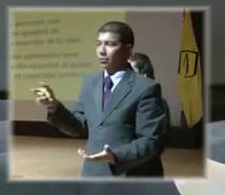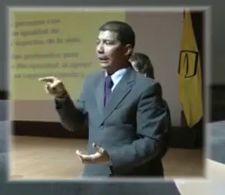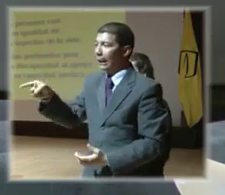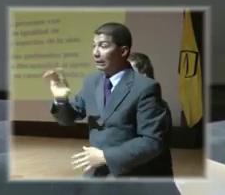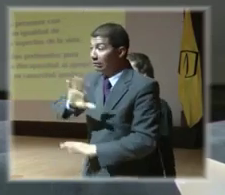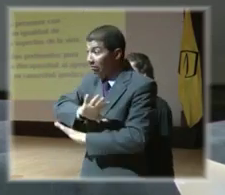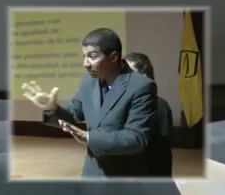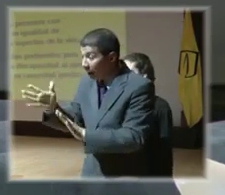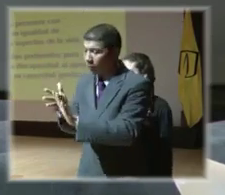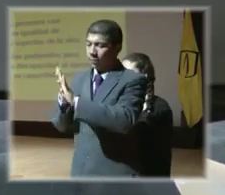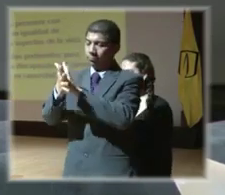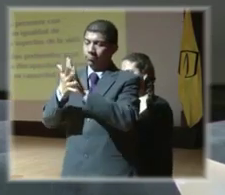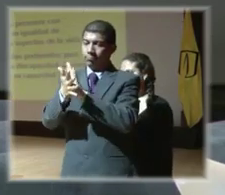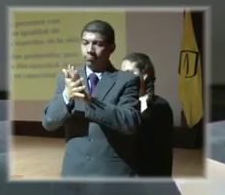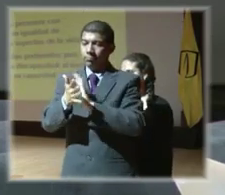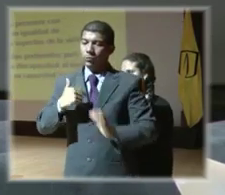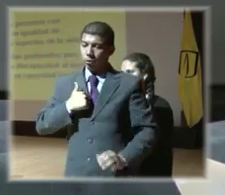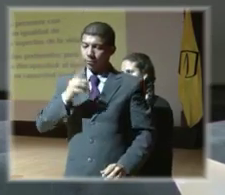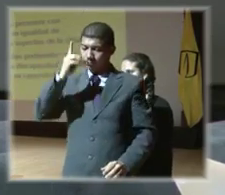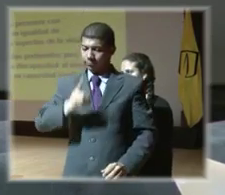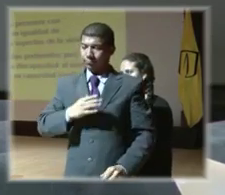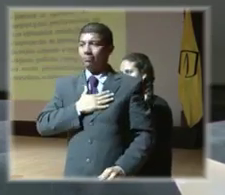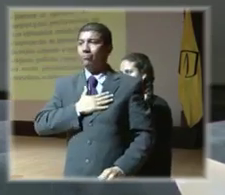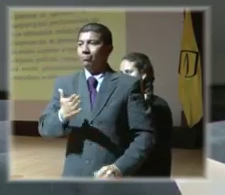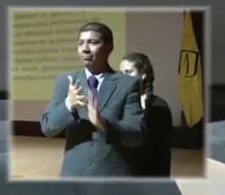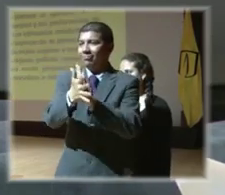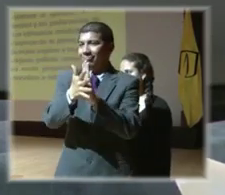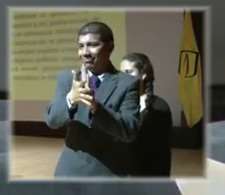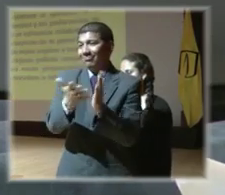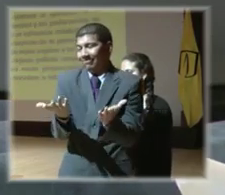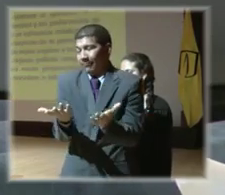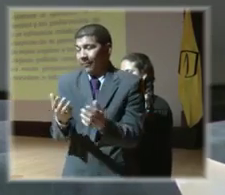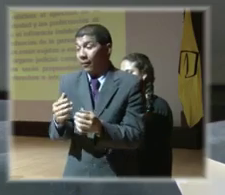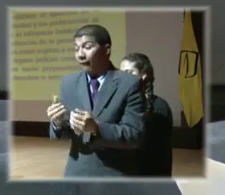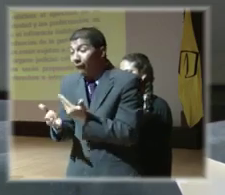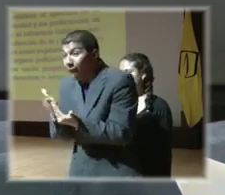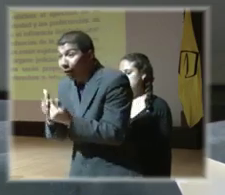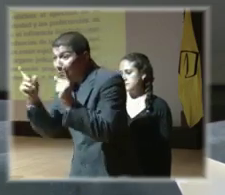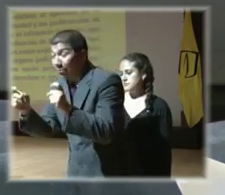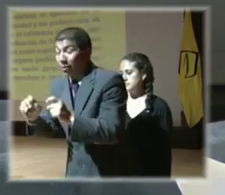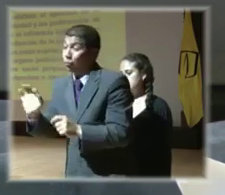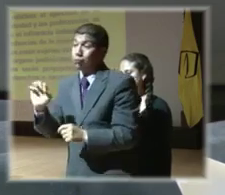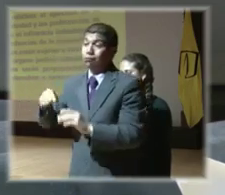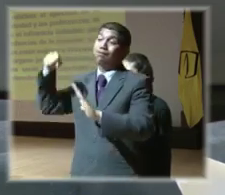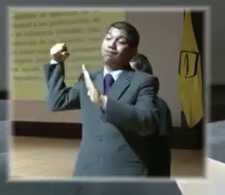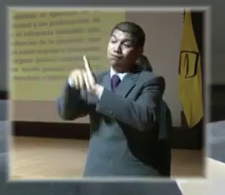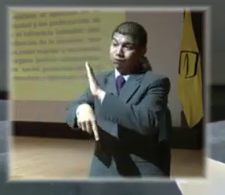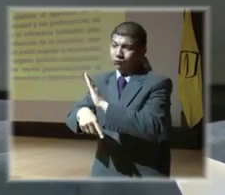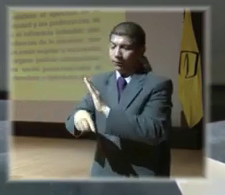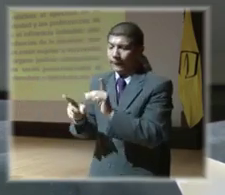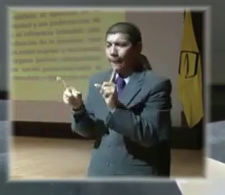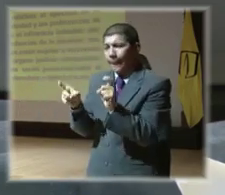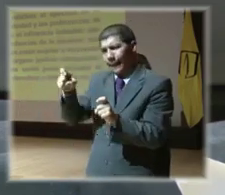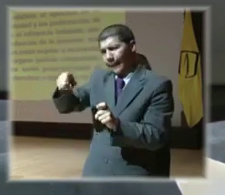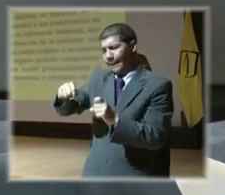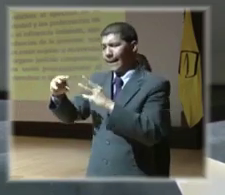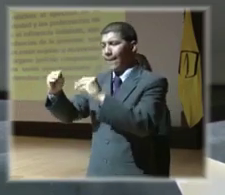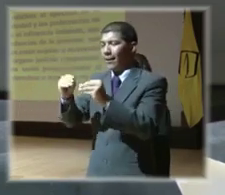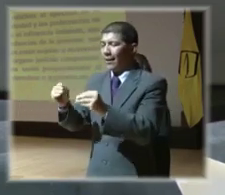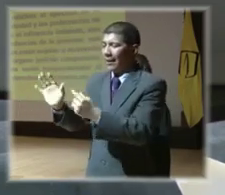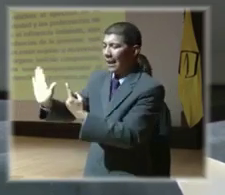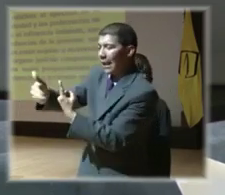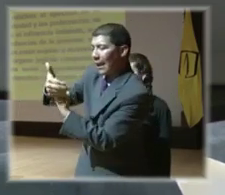Es decir, también es más complejo lo que tenemos que mirar ahora, y también nos vamos a preocupar por la seguridad jurídica, porque es un ámbito que también hay que